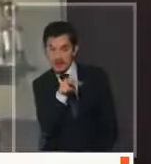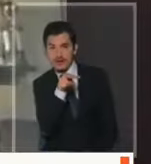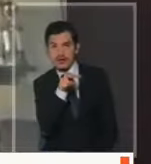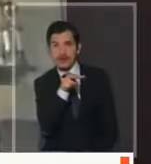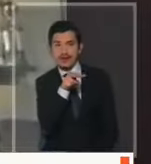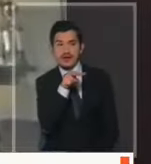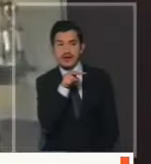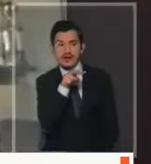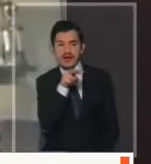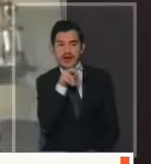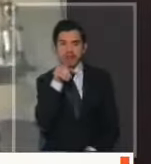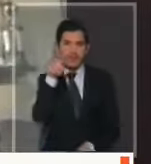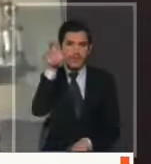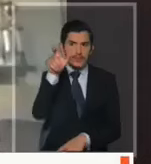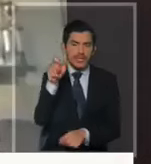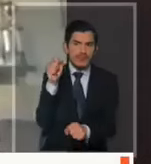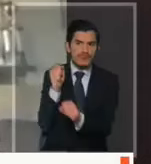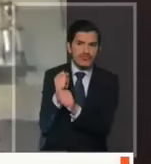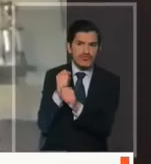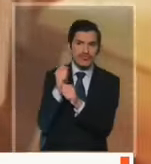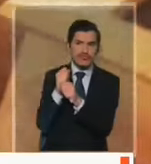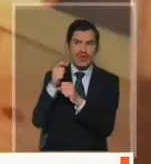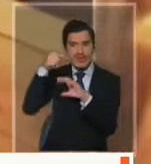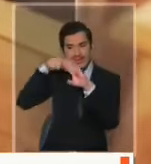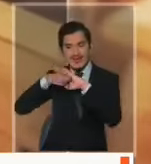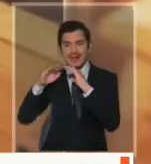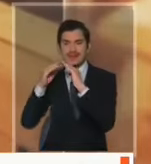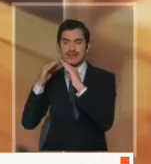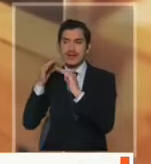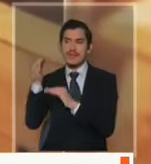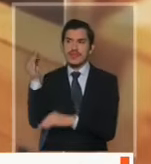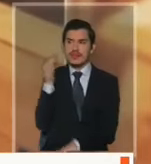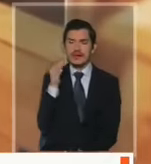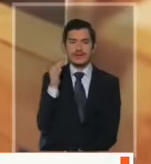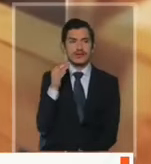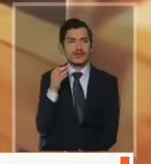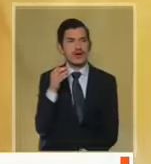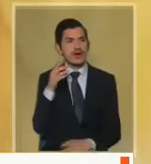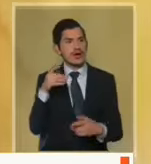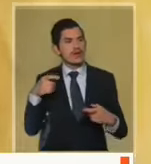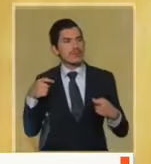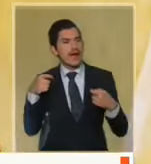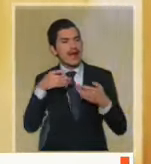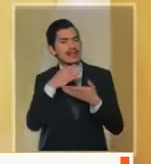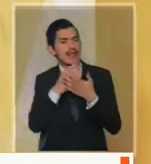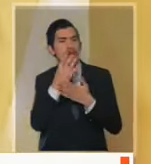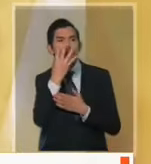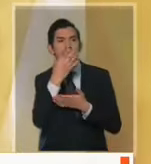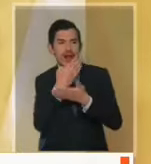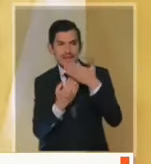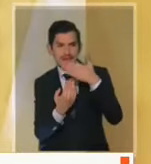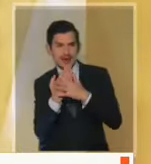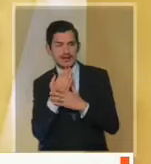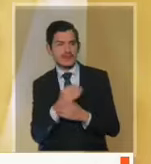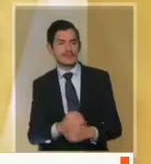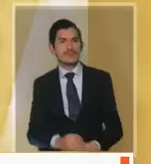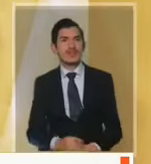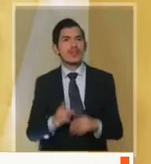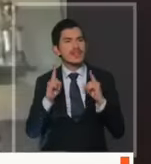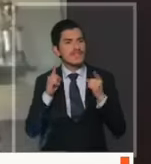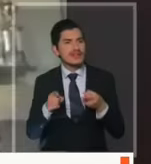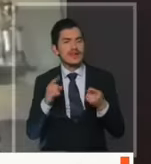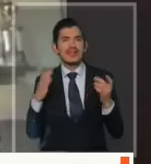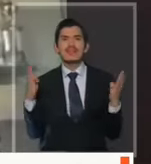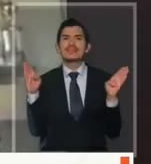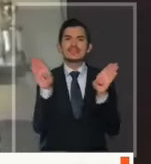un caballero que estaba trabajando aquí haciéndome unos trabajos en la casa y me dijo, negra, me dijo, jugaron hasta las 4 de la mañana los dados. Debiera estar cerrado, debiera haber